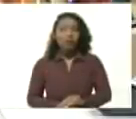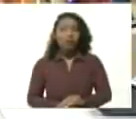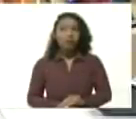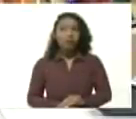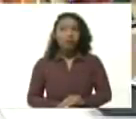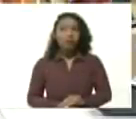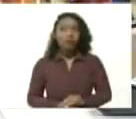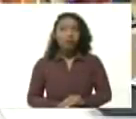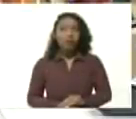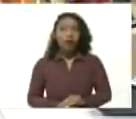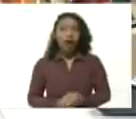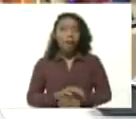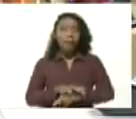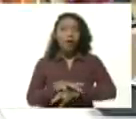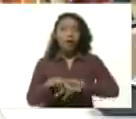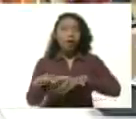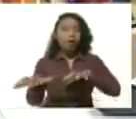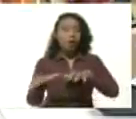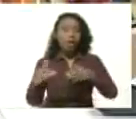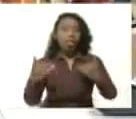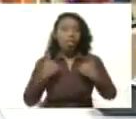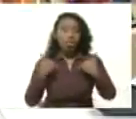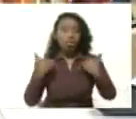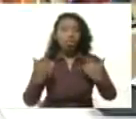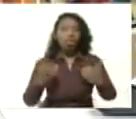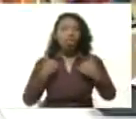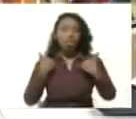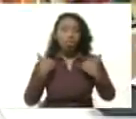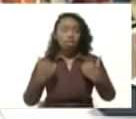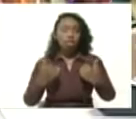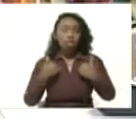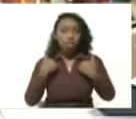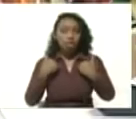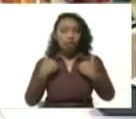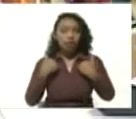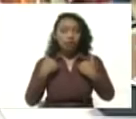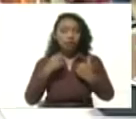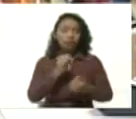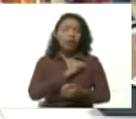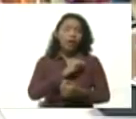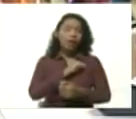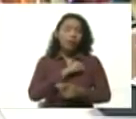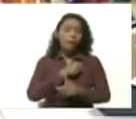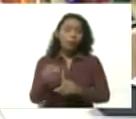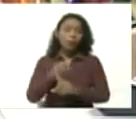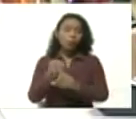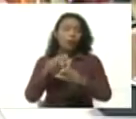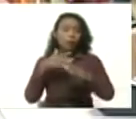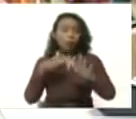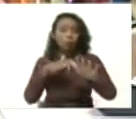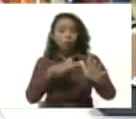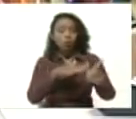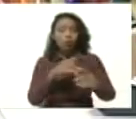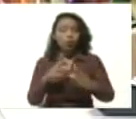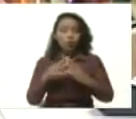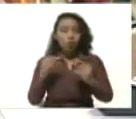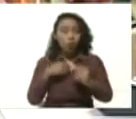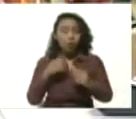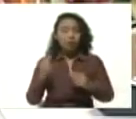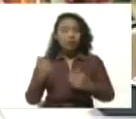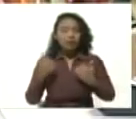a la inmensa mayoría que está pasando necesidad, xenofobia, desprecio, persecución, que está pasando